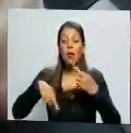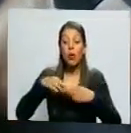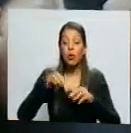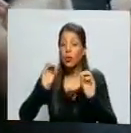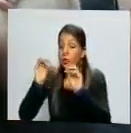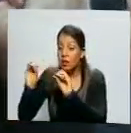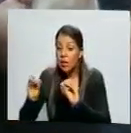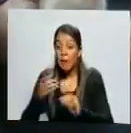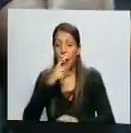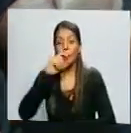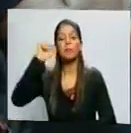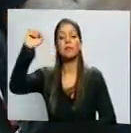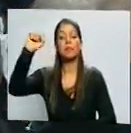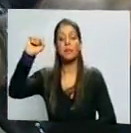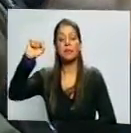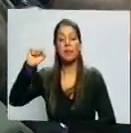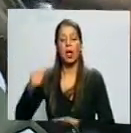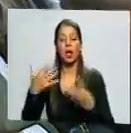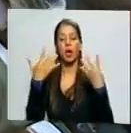del presidente Maduro,